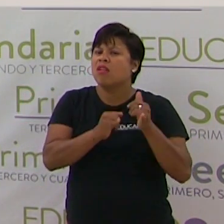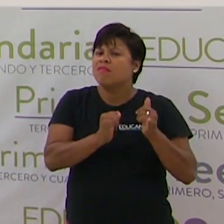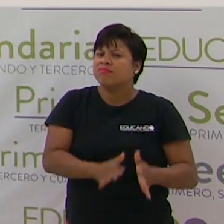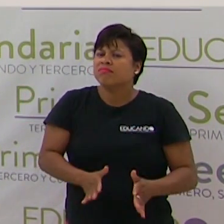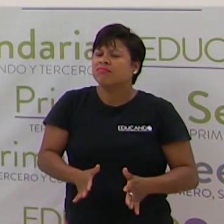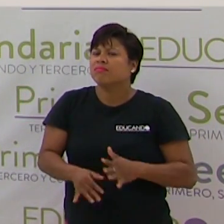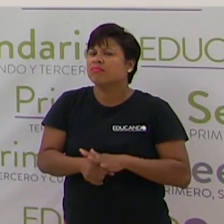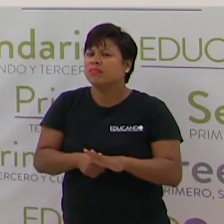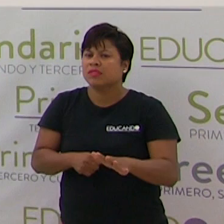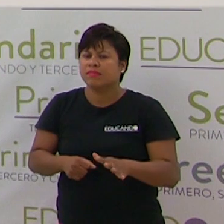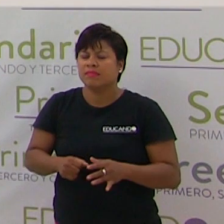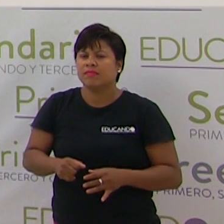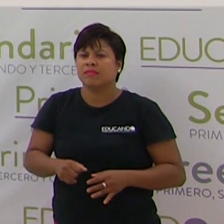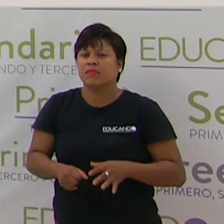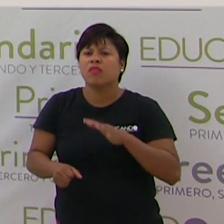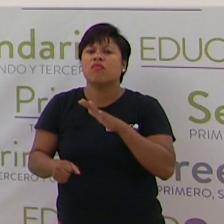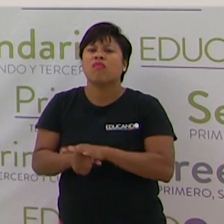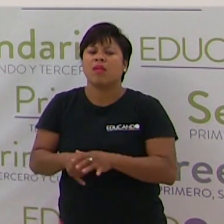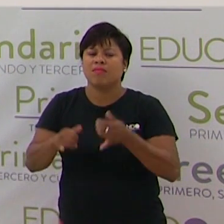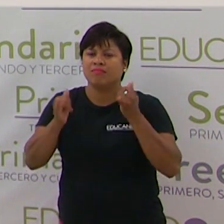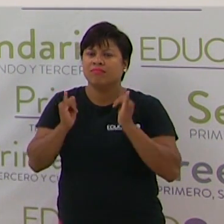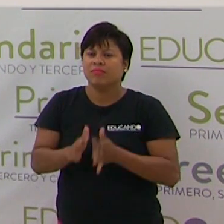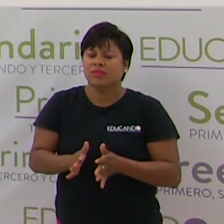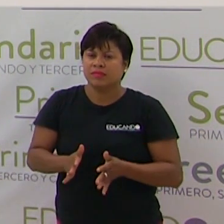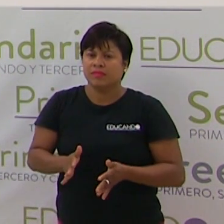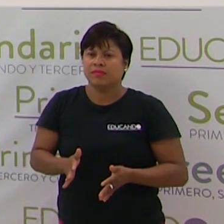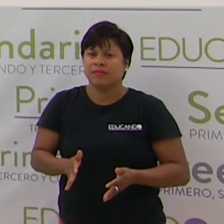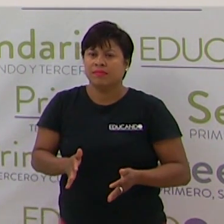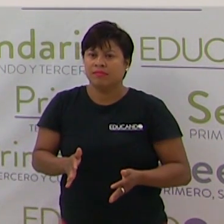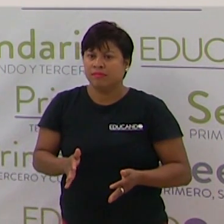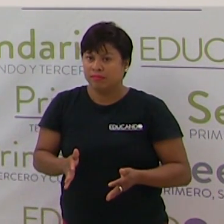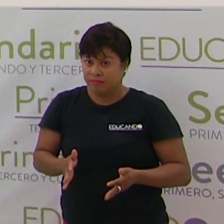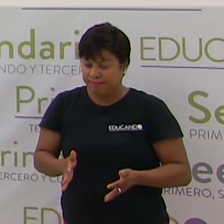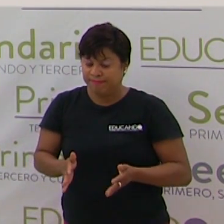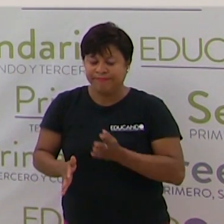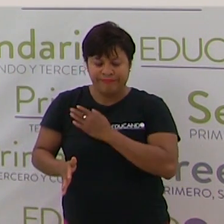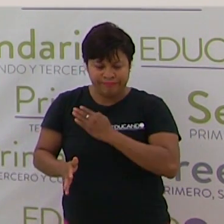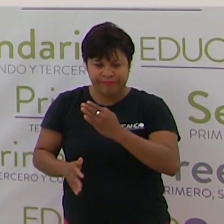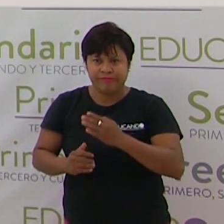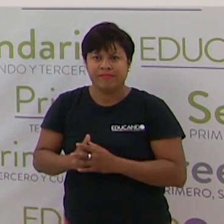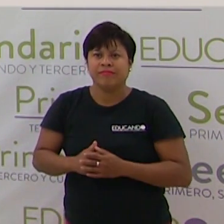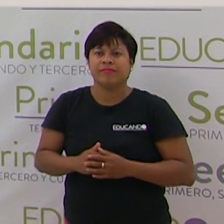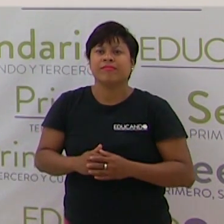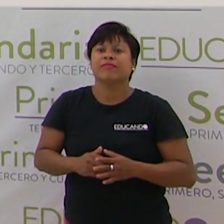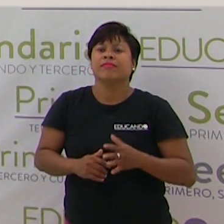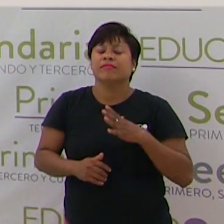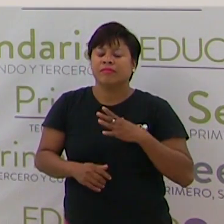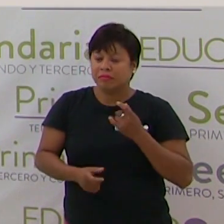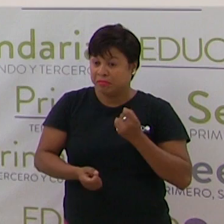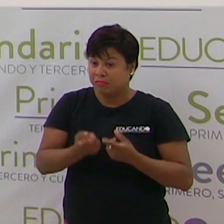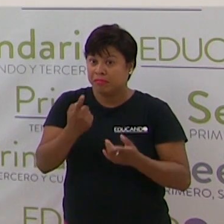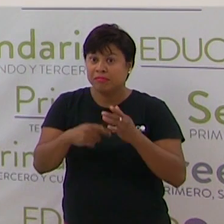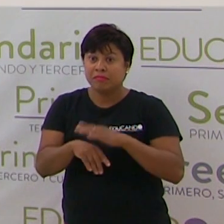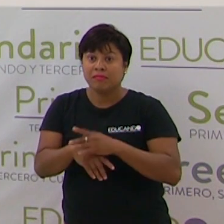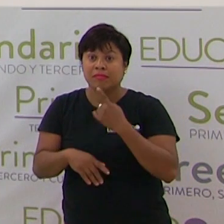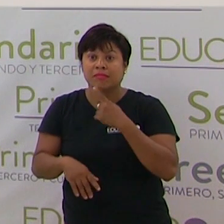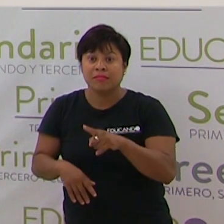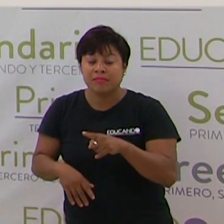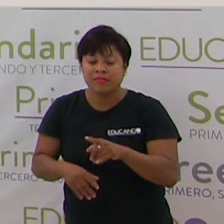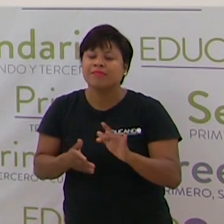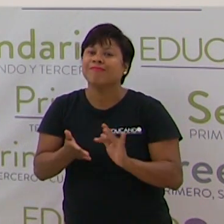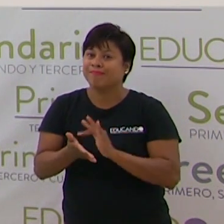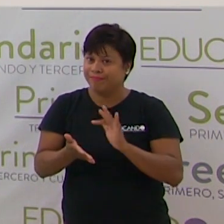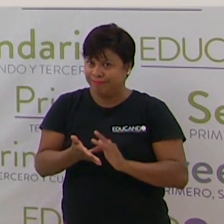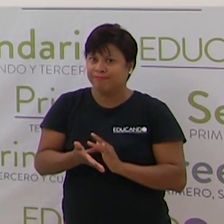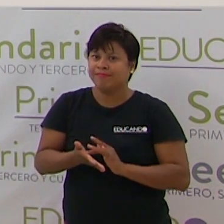Pedro? ¿Cuál pesará más? Bueno, algunos amiguitos me dicen que la